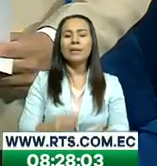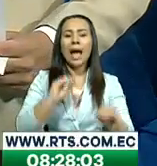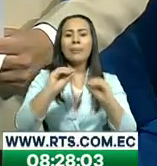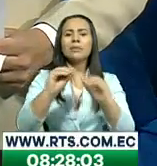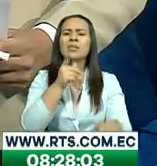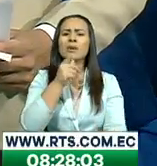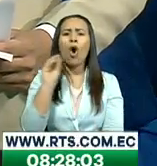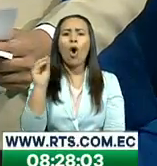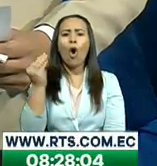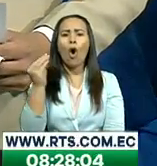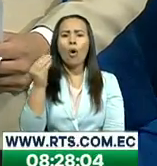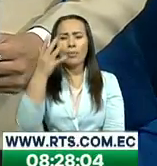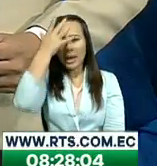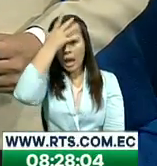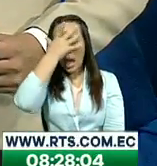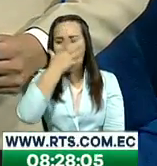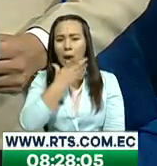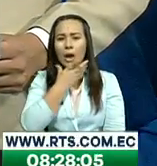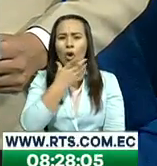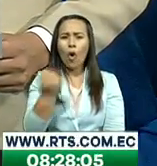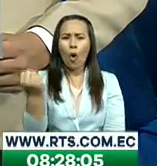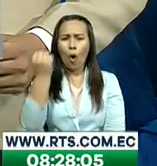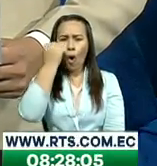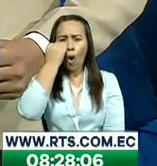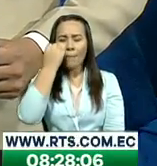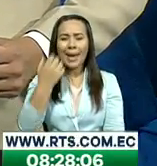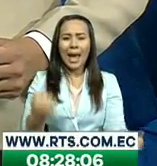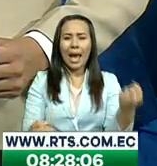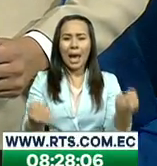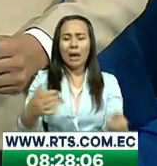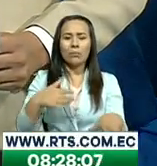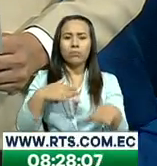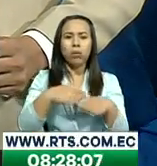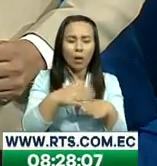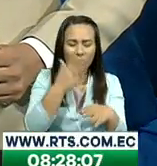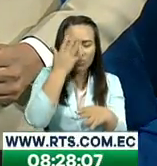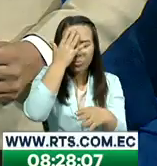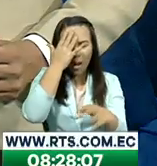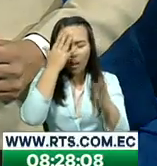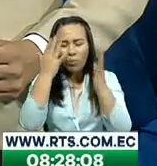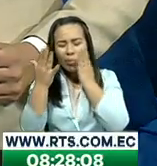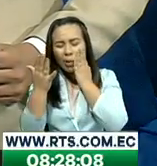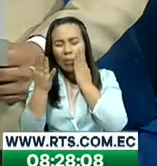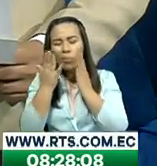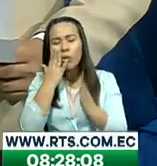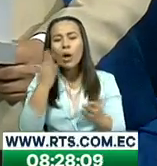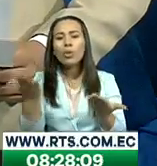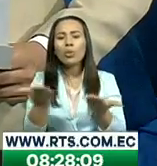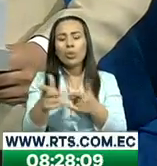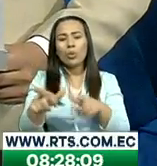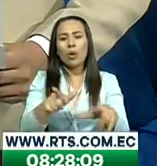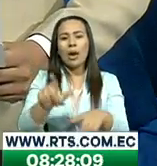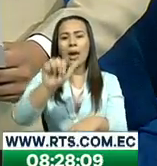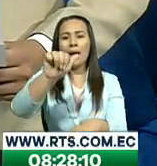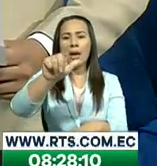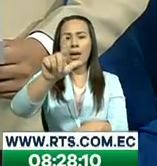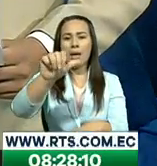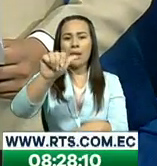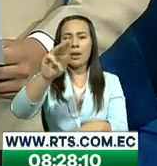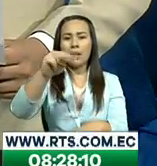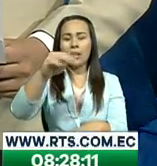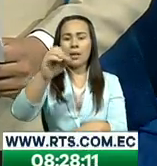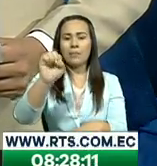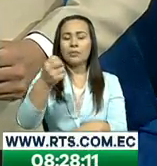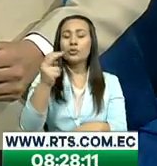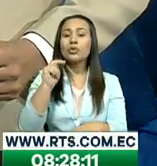Adolescente sufrió golpes en su rostro en un múltiple accidente de tránsito ocurrido en la ciudadela Los Álamos, esto en el norte de Guayaquil. Según